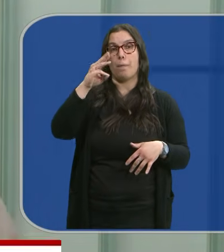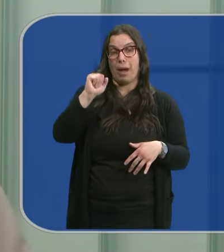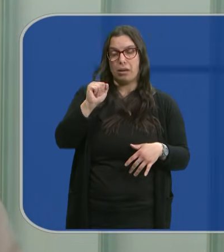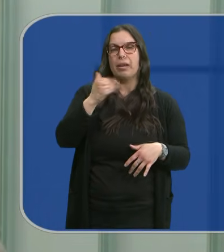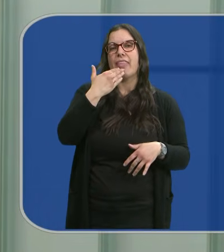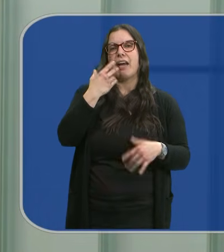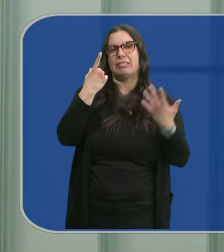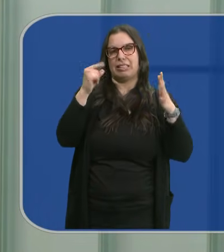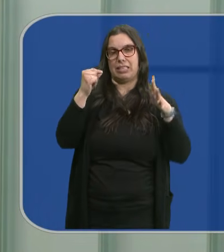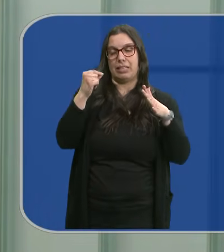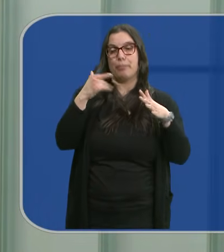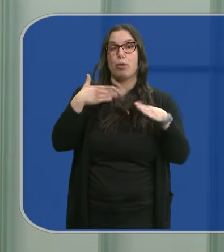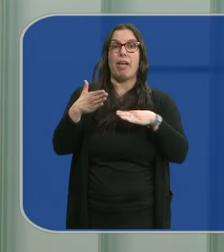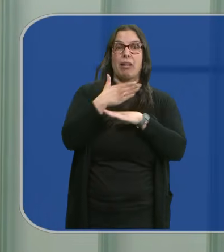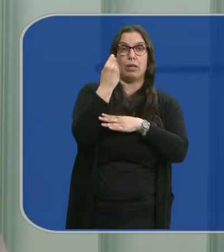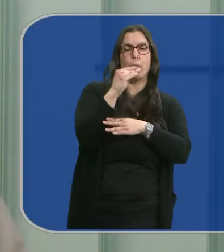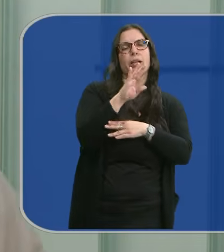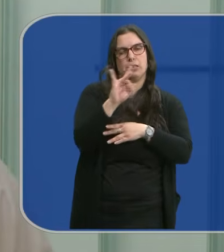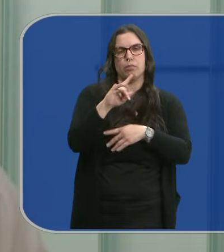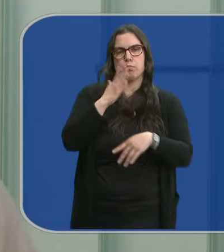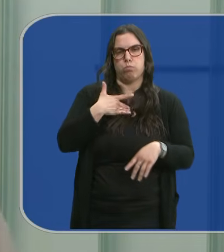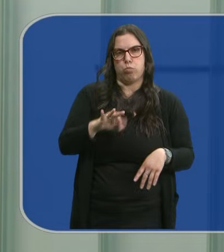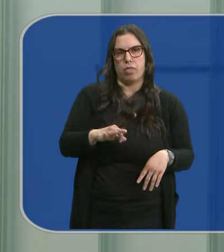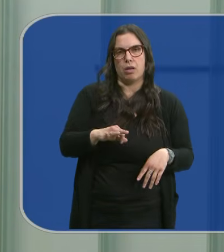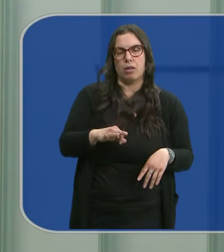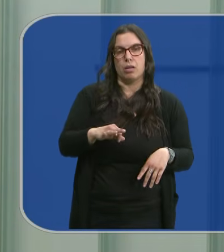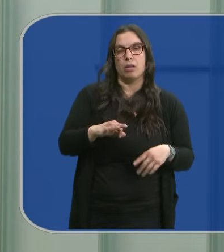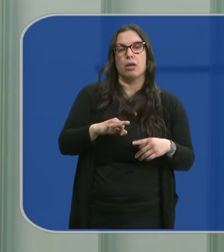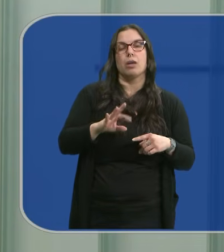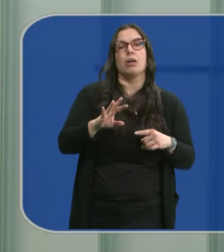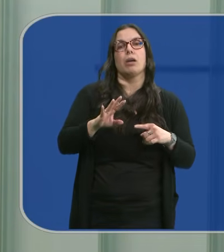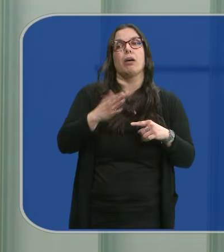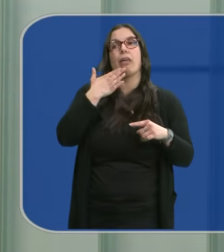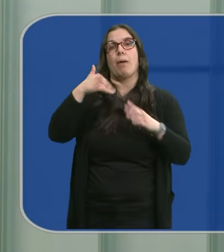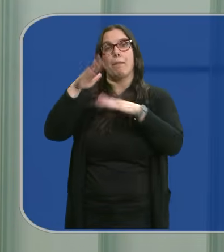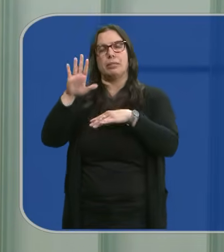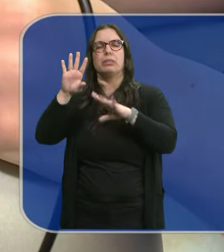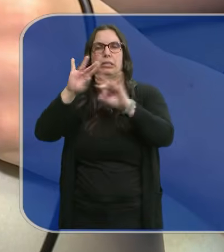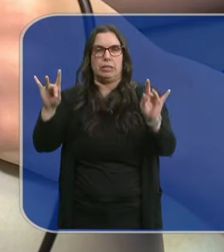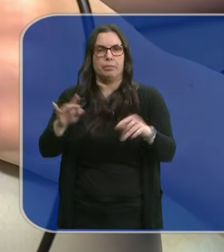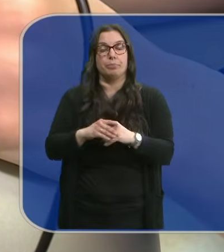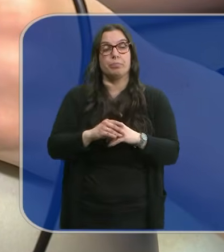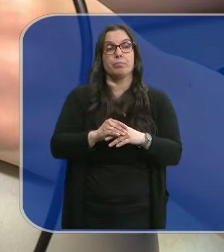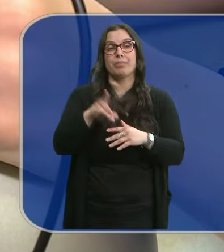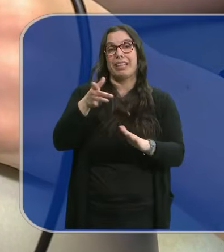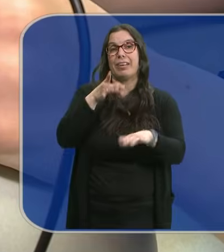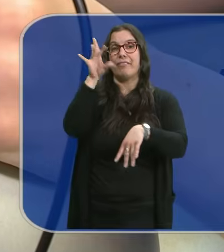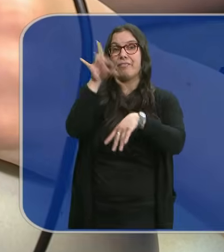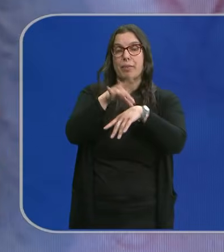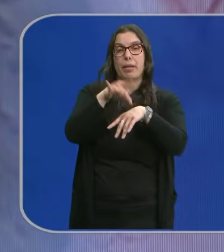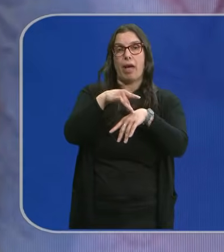60 años. ¿Se puede encontrar glaucomas más jóvenes? Por supuesto. ¿Se puede encontrar glaucomas en gente de mayor edad? Por supuesto. Se trata de una